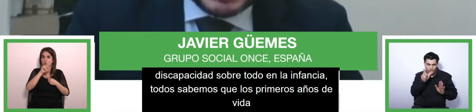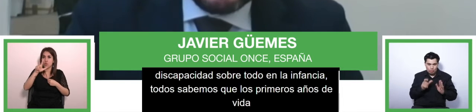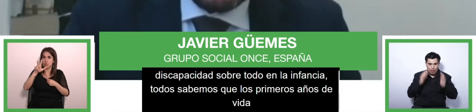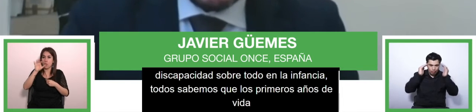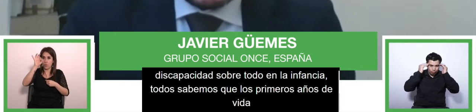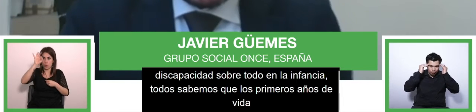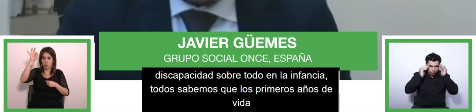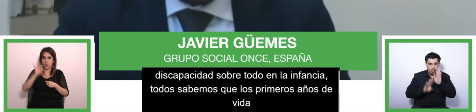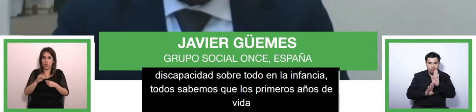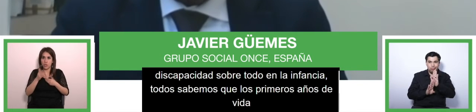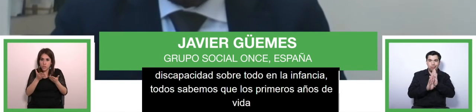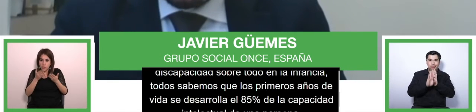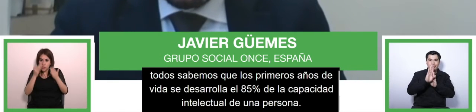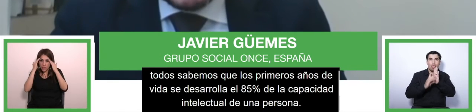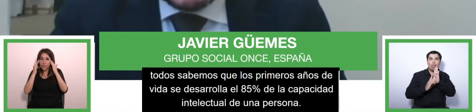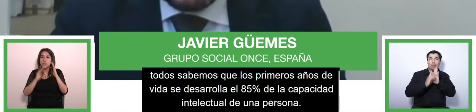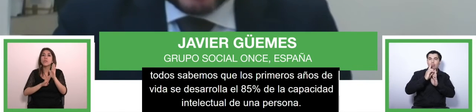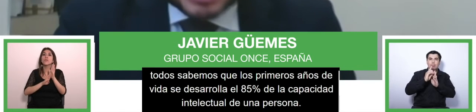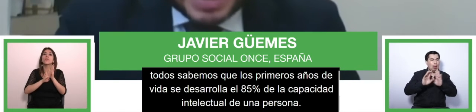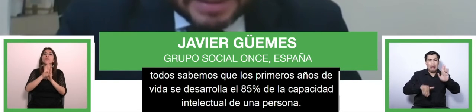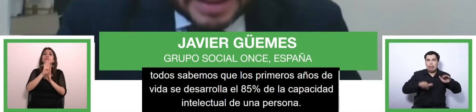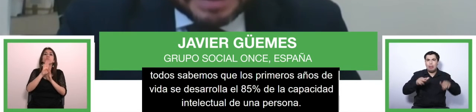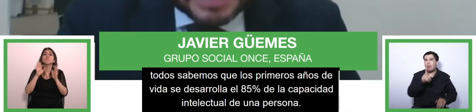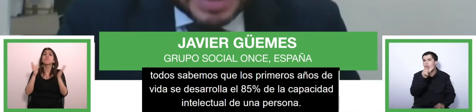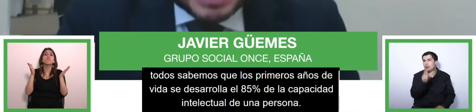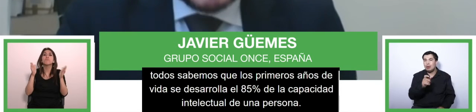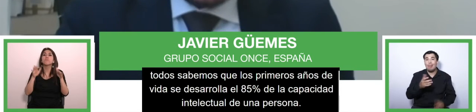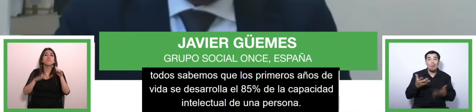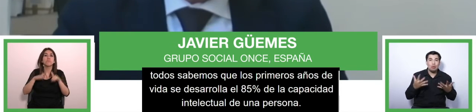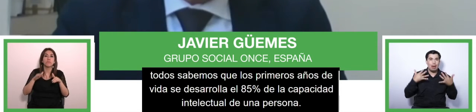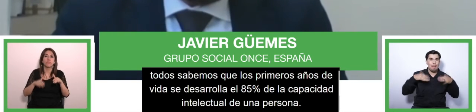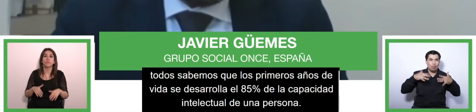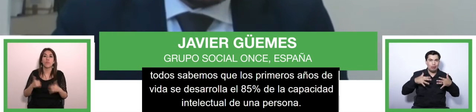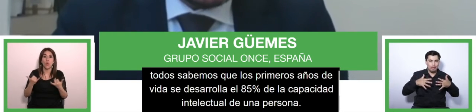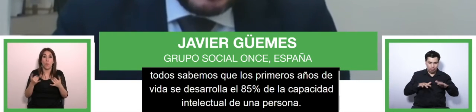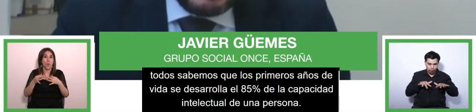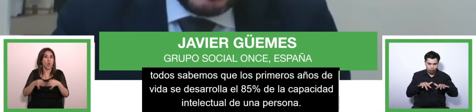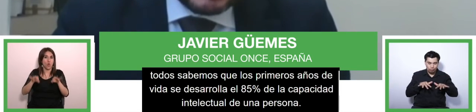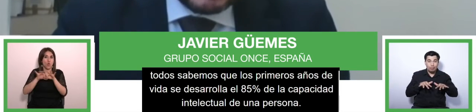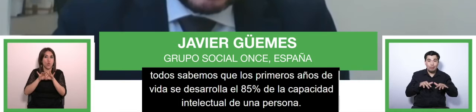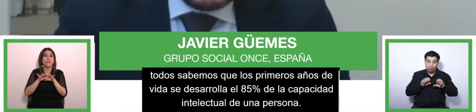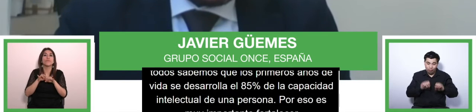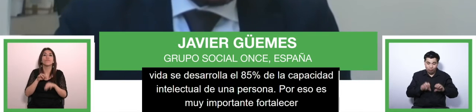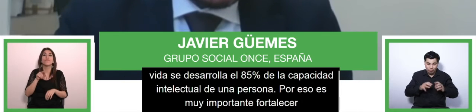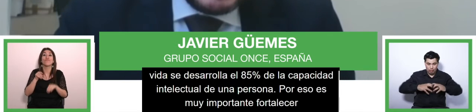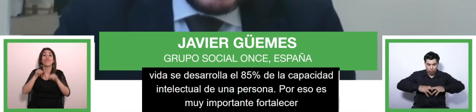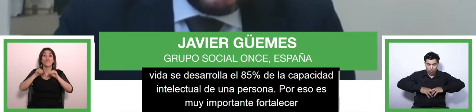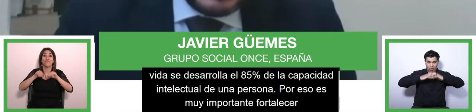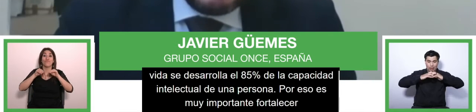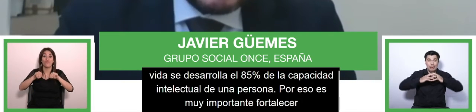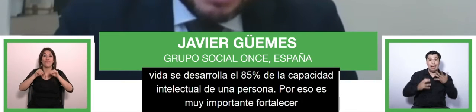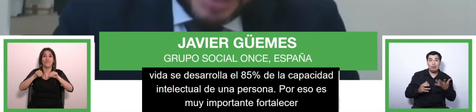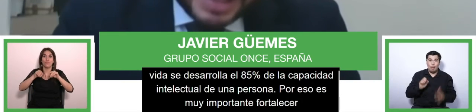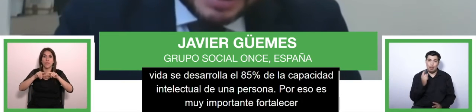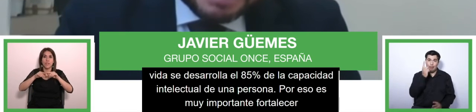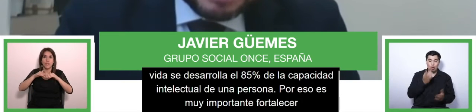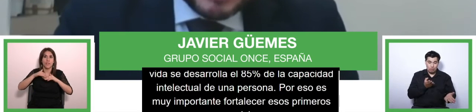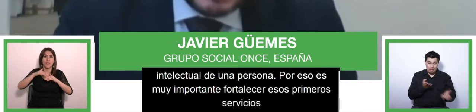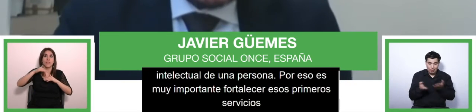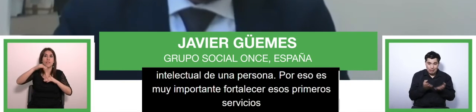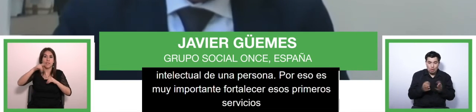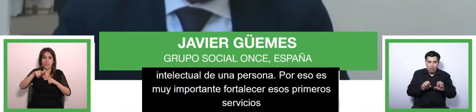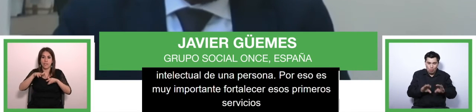cuál sea ella. Y por eso es muy importante fortalecer esos primeros servicios de educación